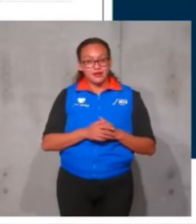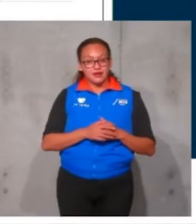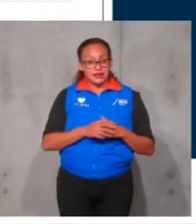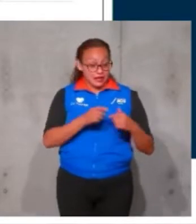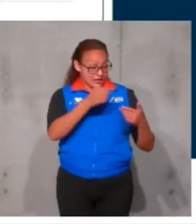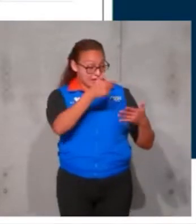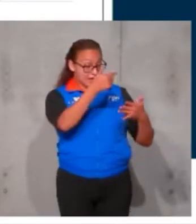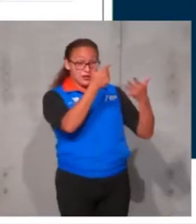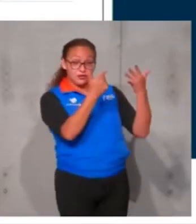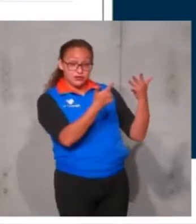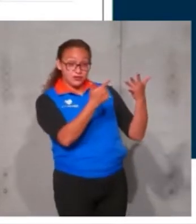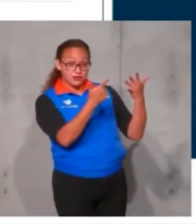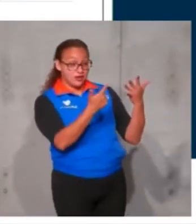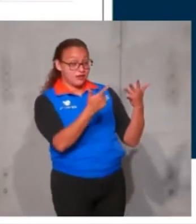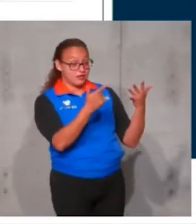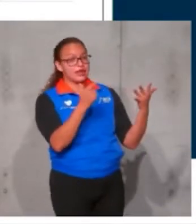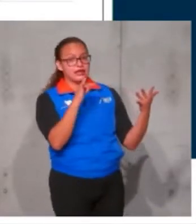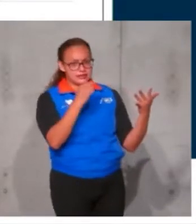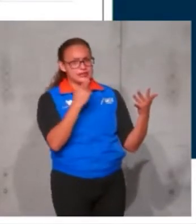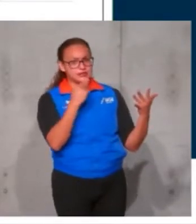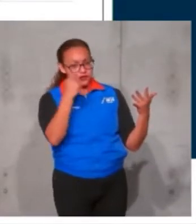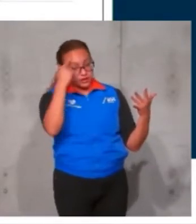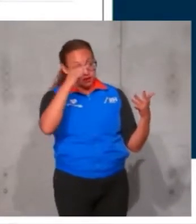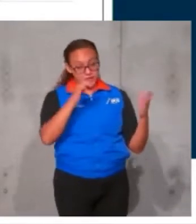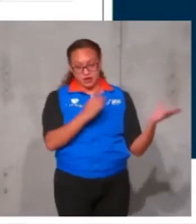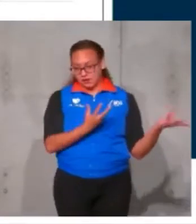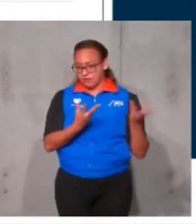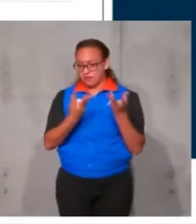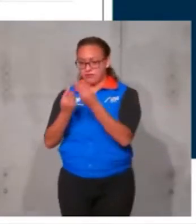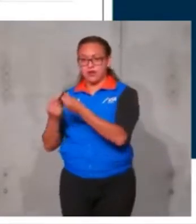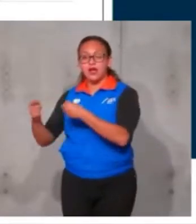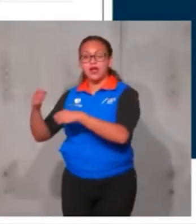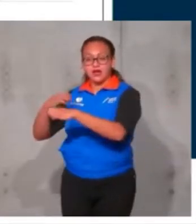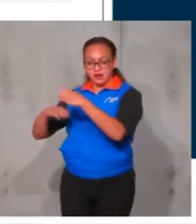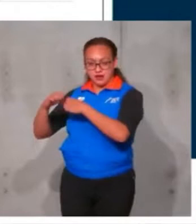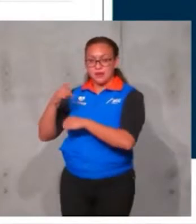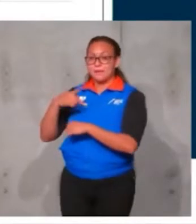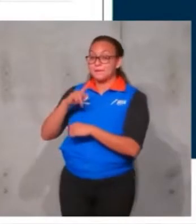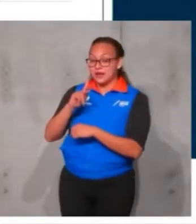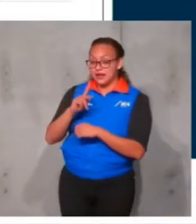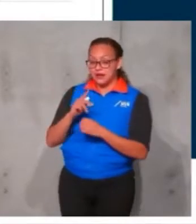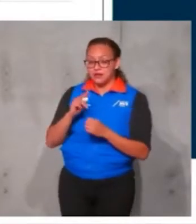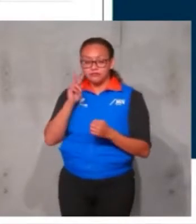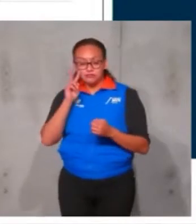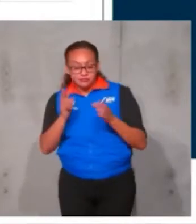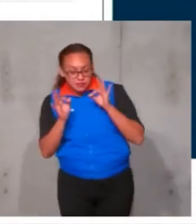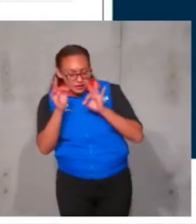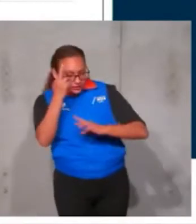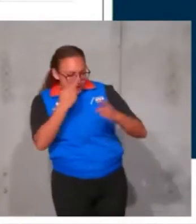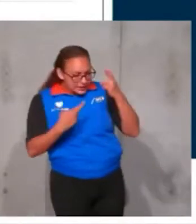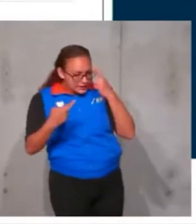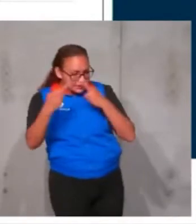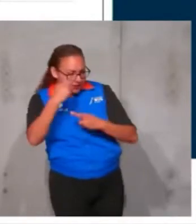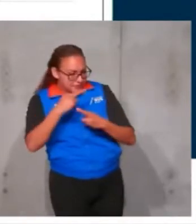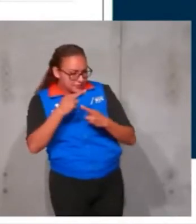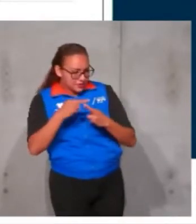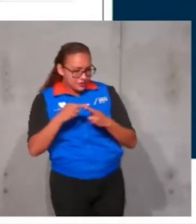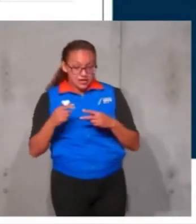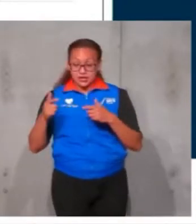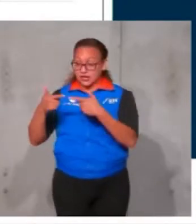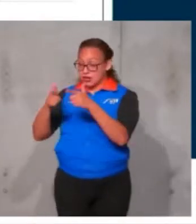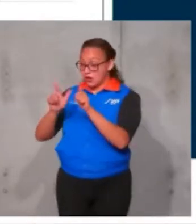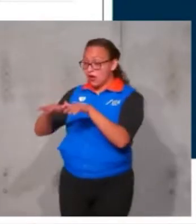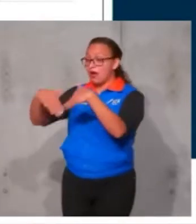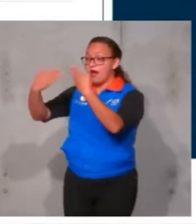cruzar los temas materiales que son importantes para la organización contra la importancia que le